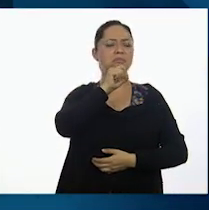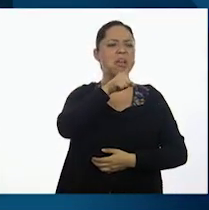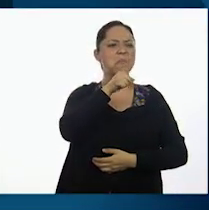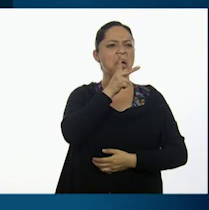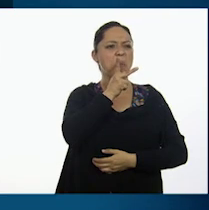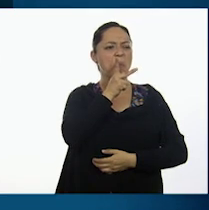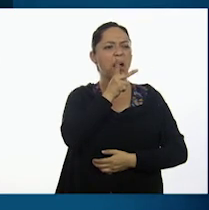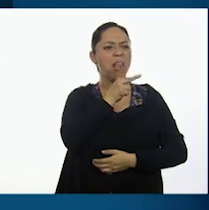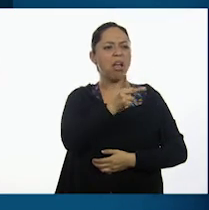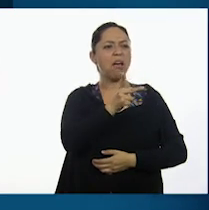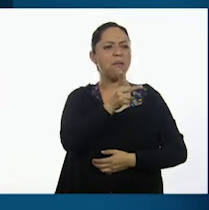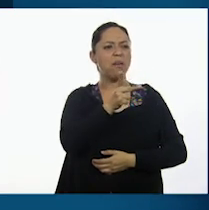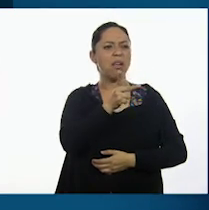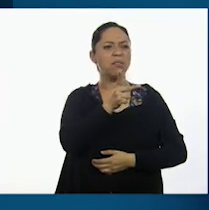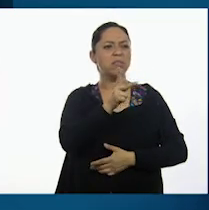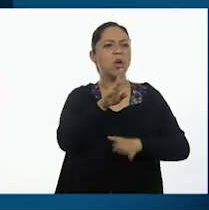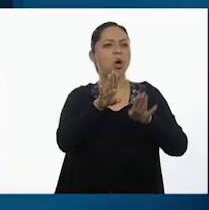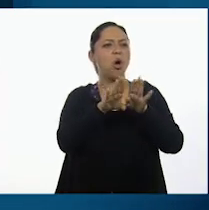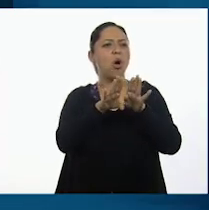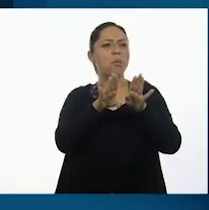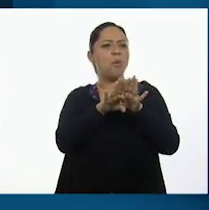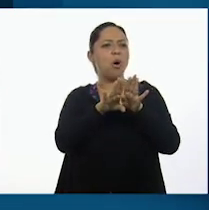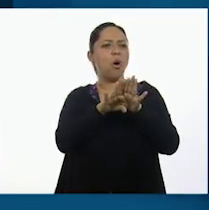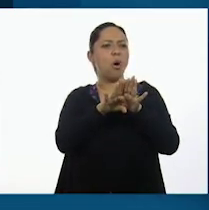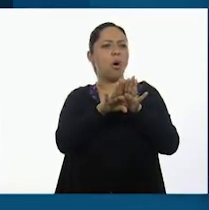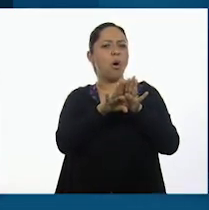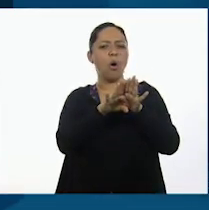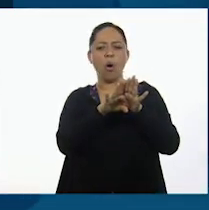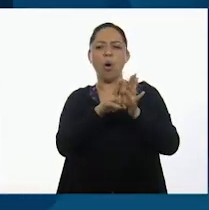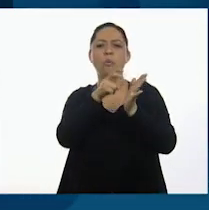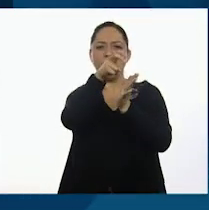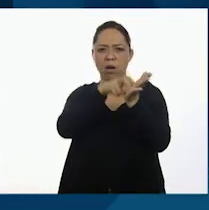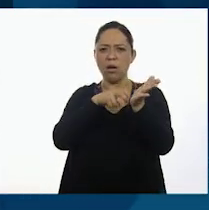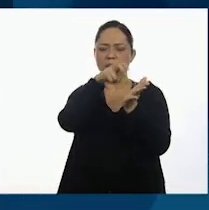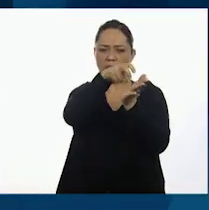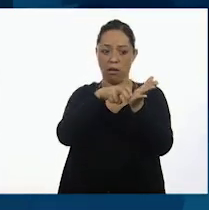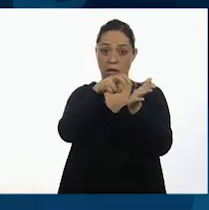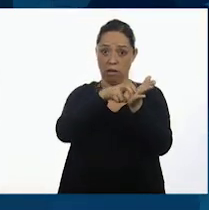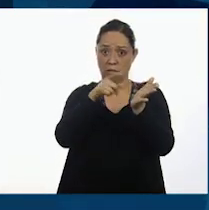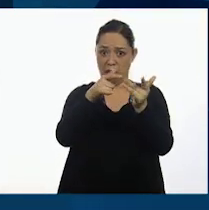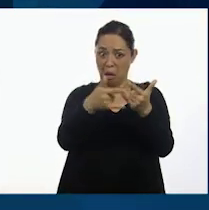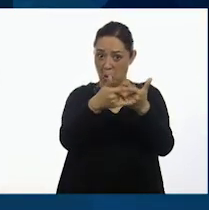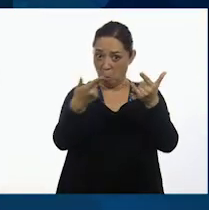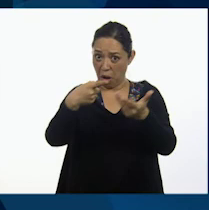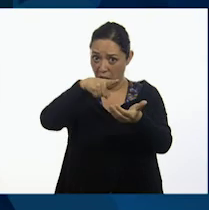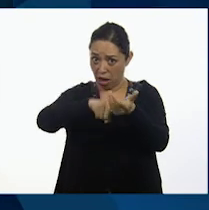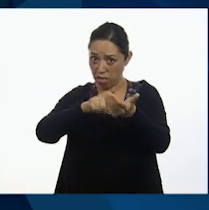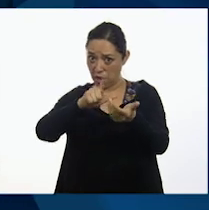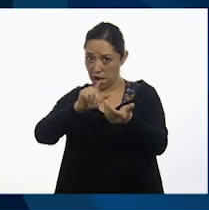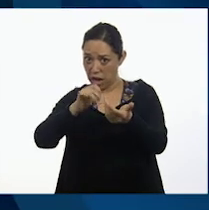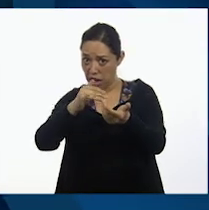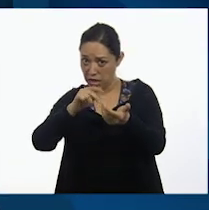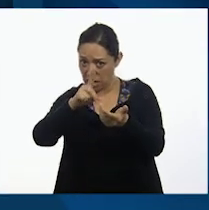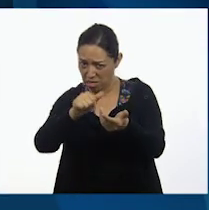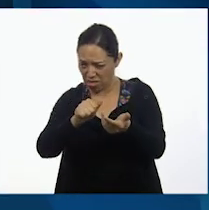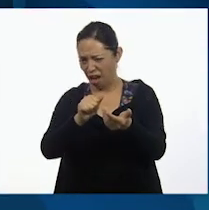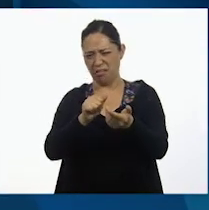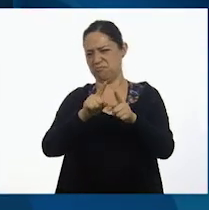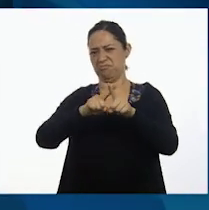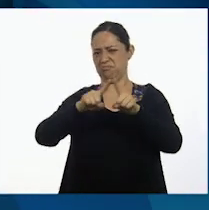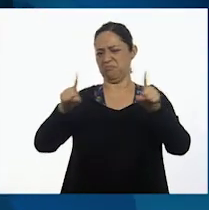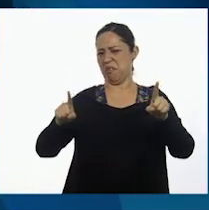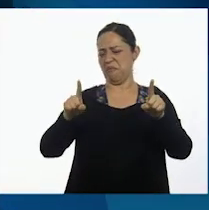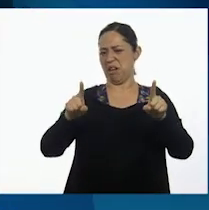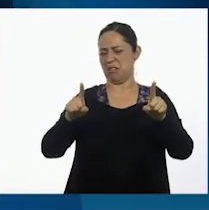palabras que se tienen que ajustar. No se parece nada a un cuento o leyenda. A ver, ¿qué tendríamos que hacer para